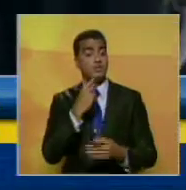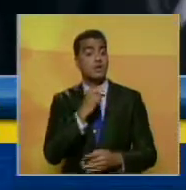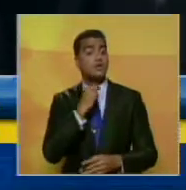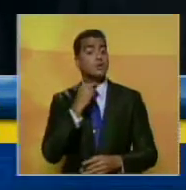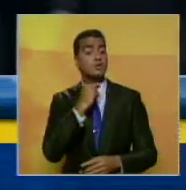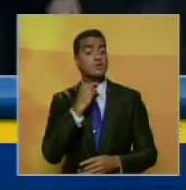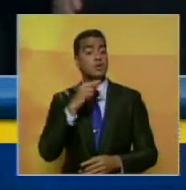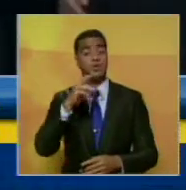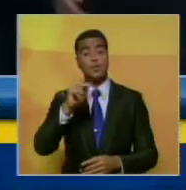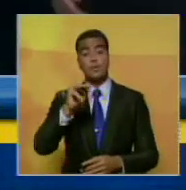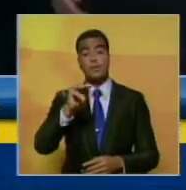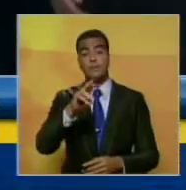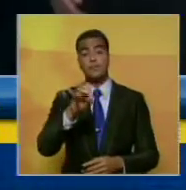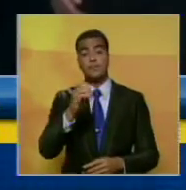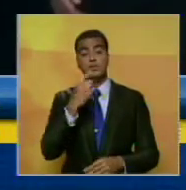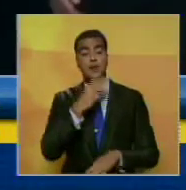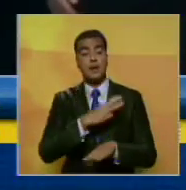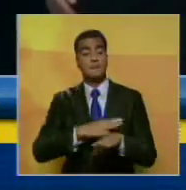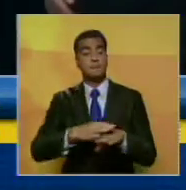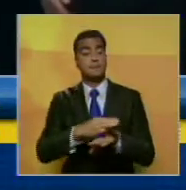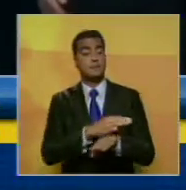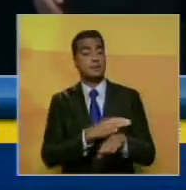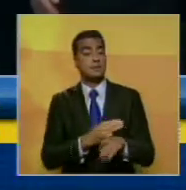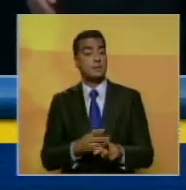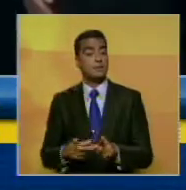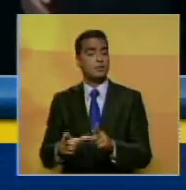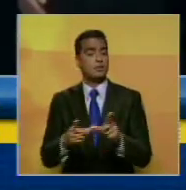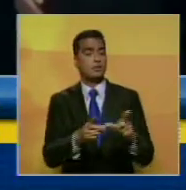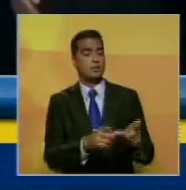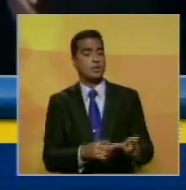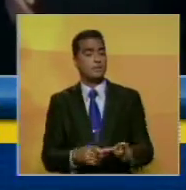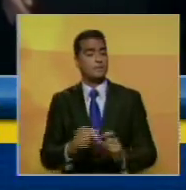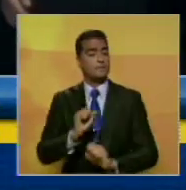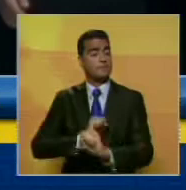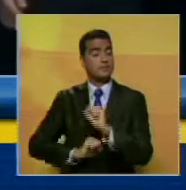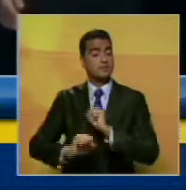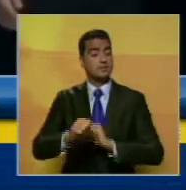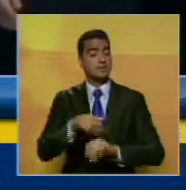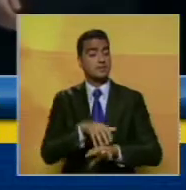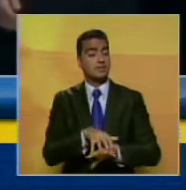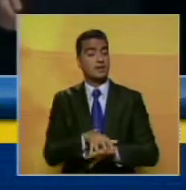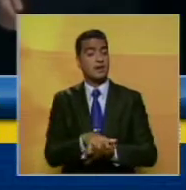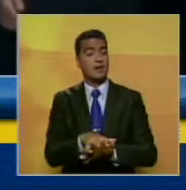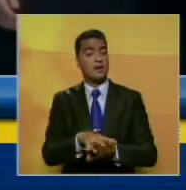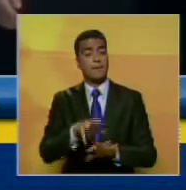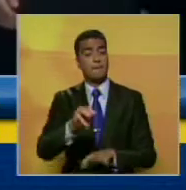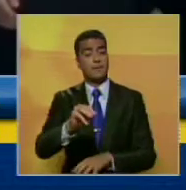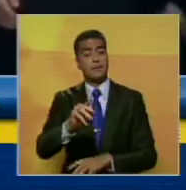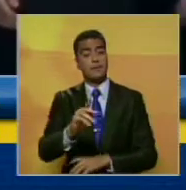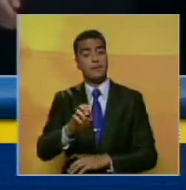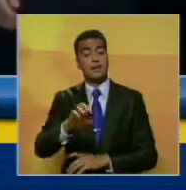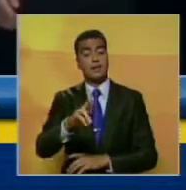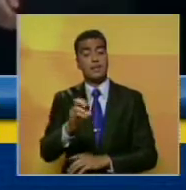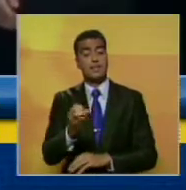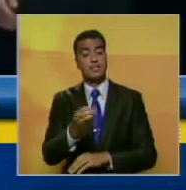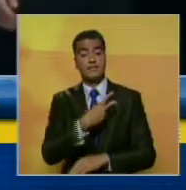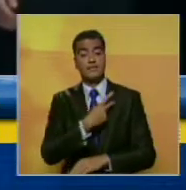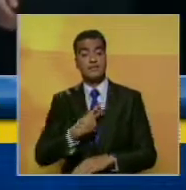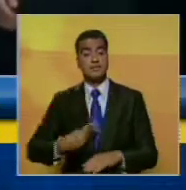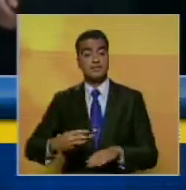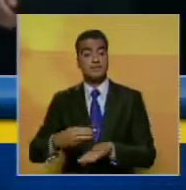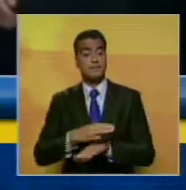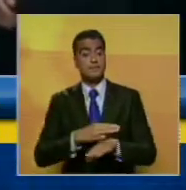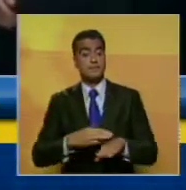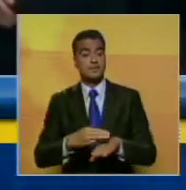católico Numa Molina, la ministra de Estado para la región de Defensa Integral Oriental, Maripili Hernández, y el viceministro de